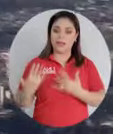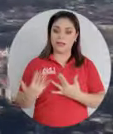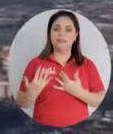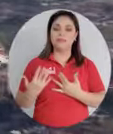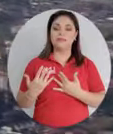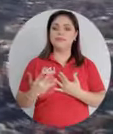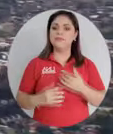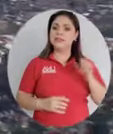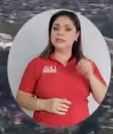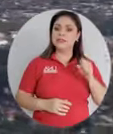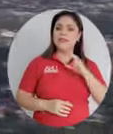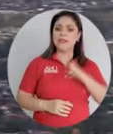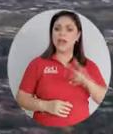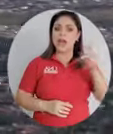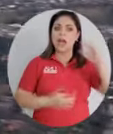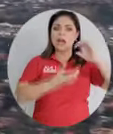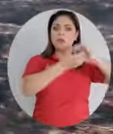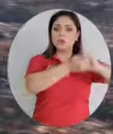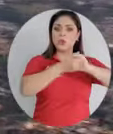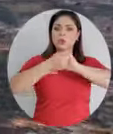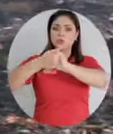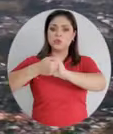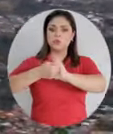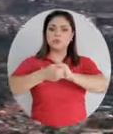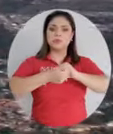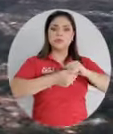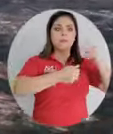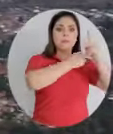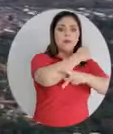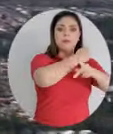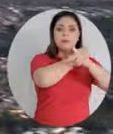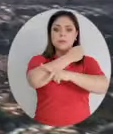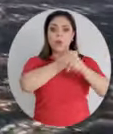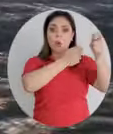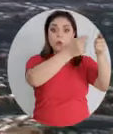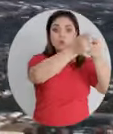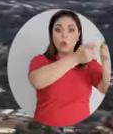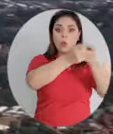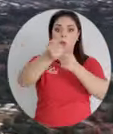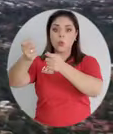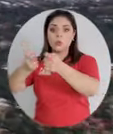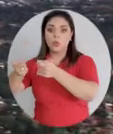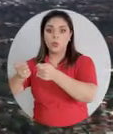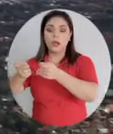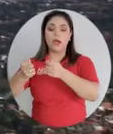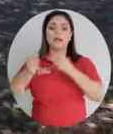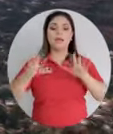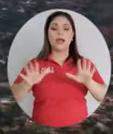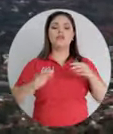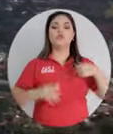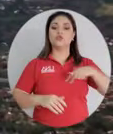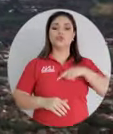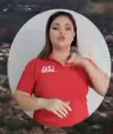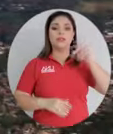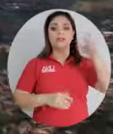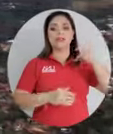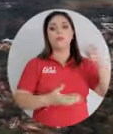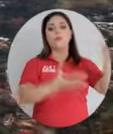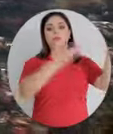traigamos. Entonces habría que estar a la espera si efectivamente estos socios comerciales controlan la inflación y no tendremos